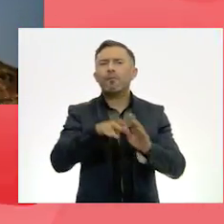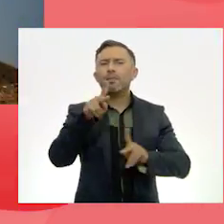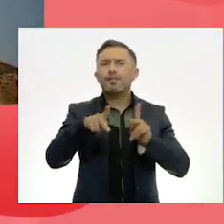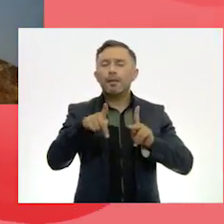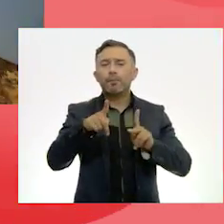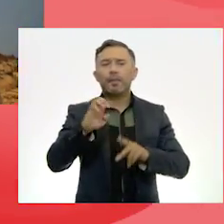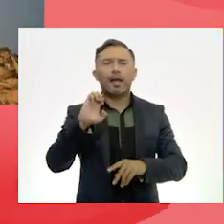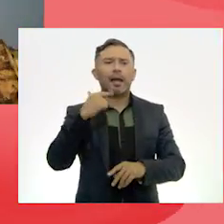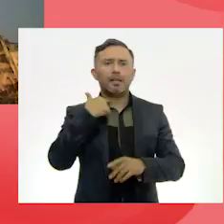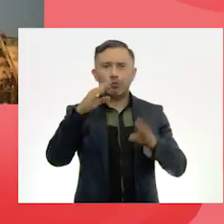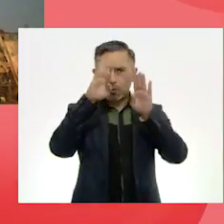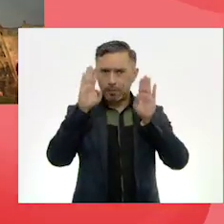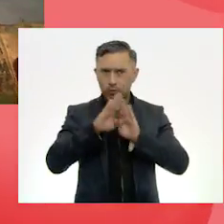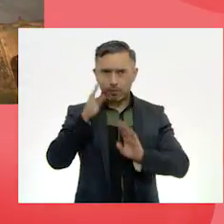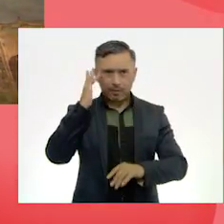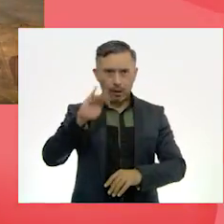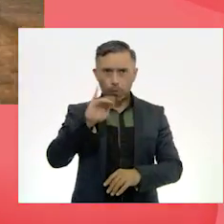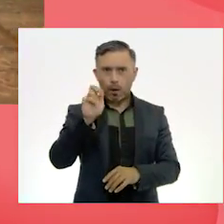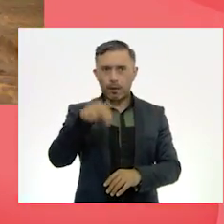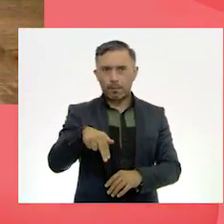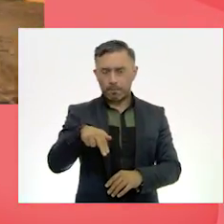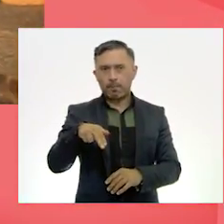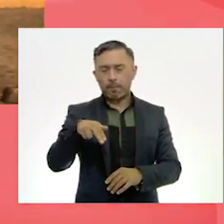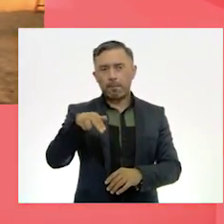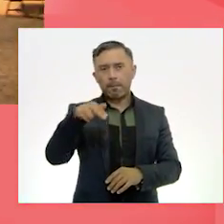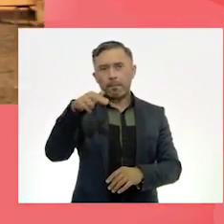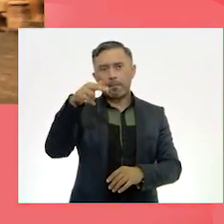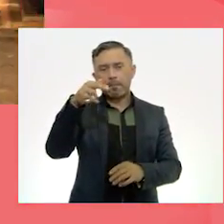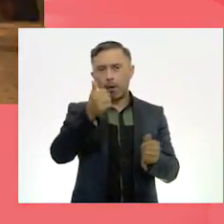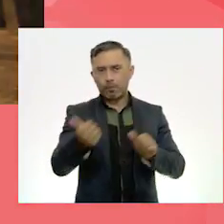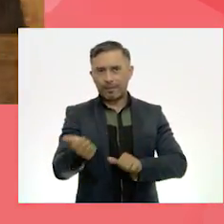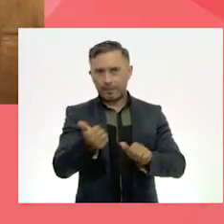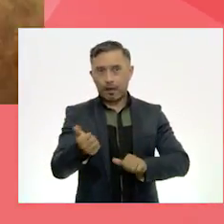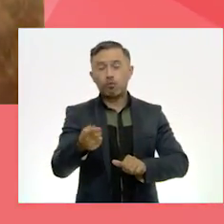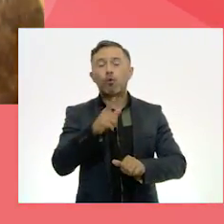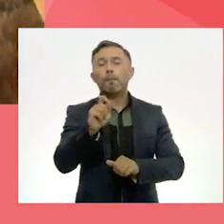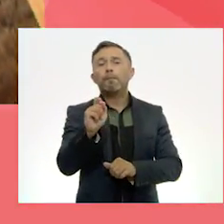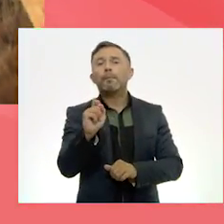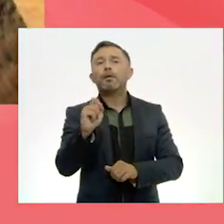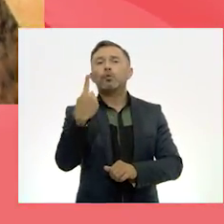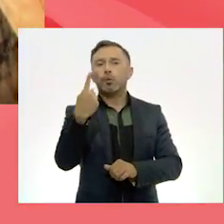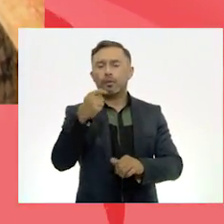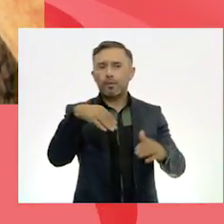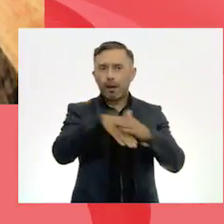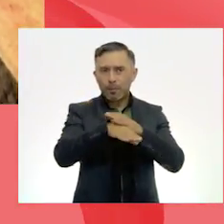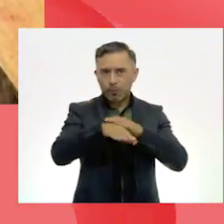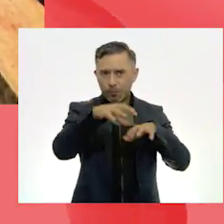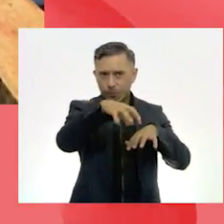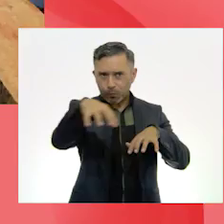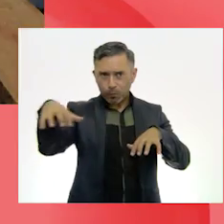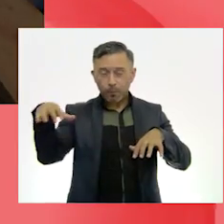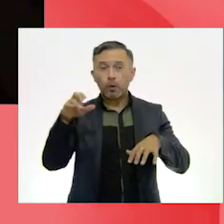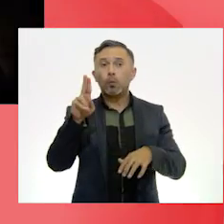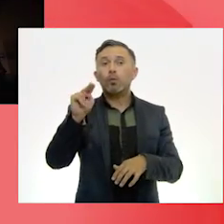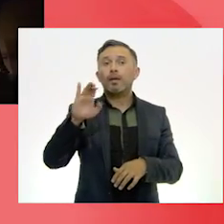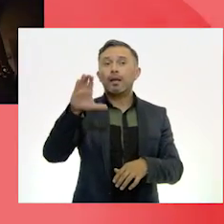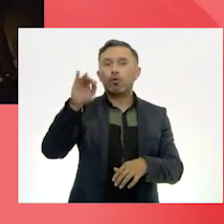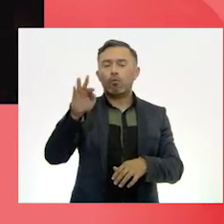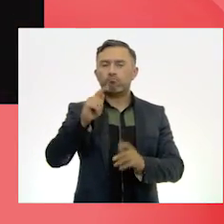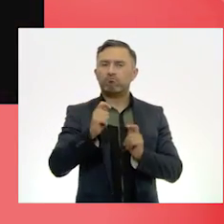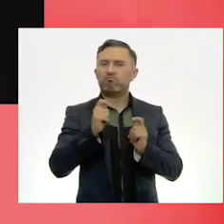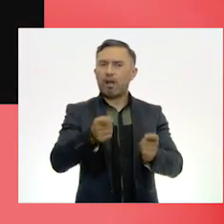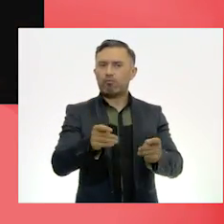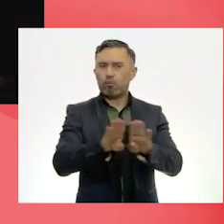Bautista, que tiene 21 capillas y es considerado por la UNESCO Patrimonio de la Humanidad.